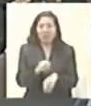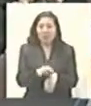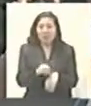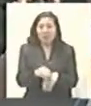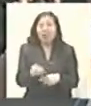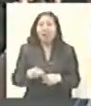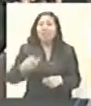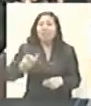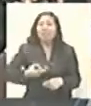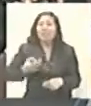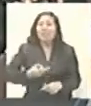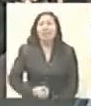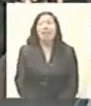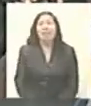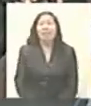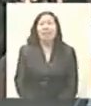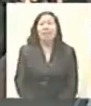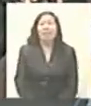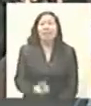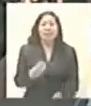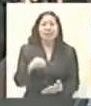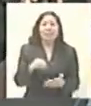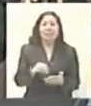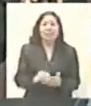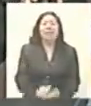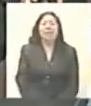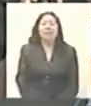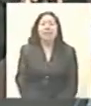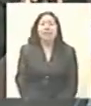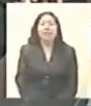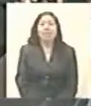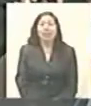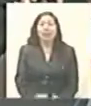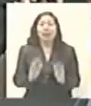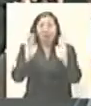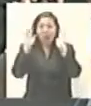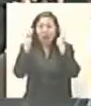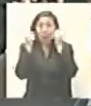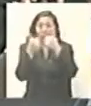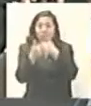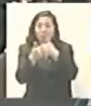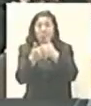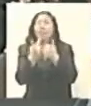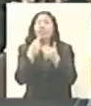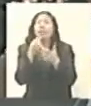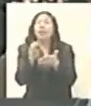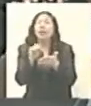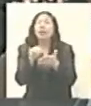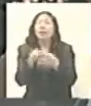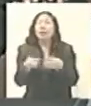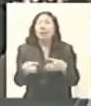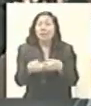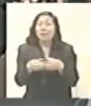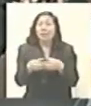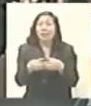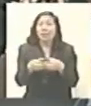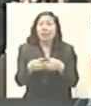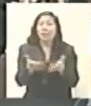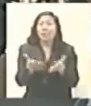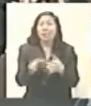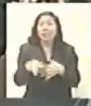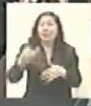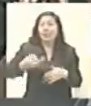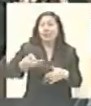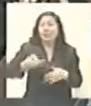capacidades especiales. Creo que ese concepto en el caso del autismo es todavía muchísimo más claro, son capacidades especiales las que se generan en